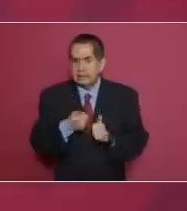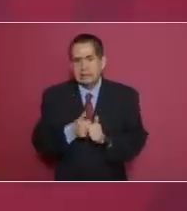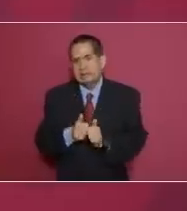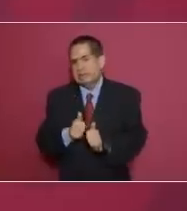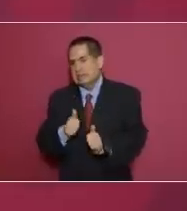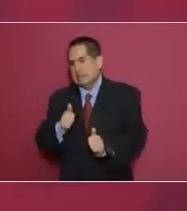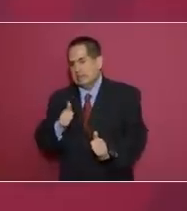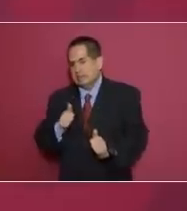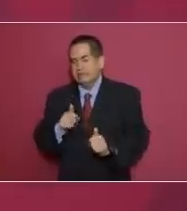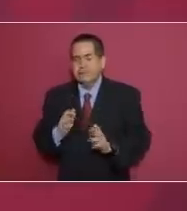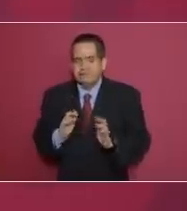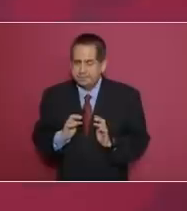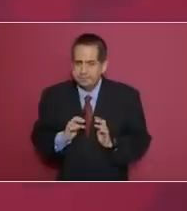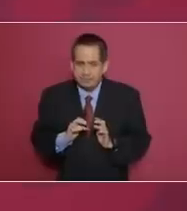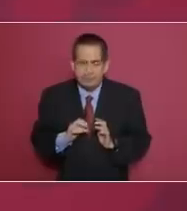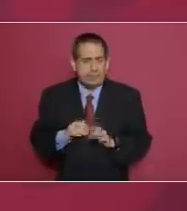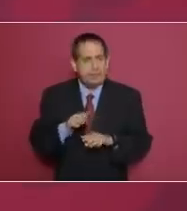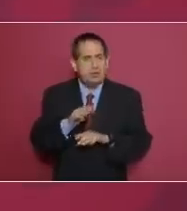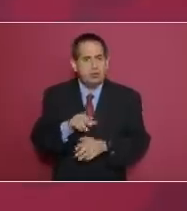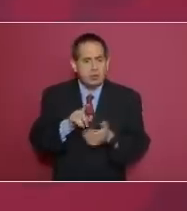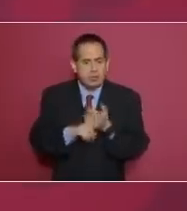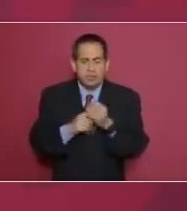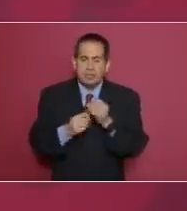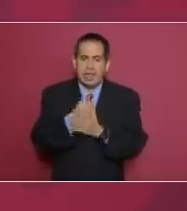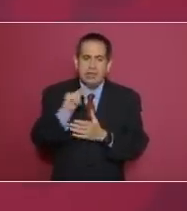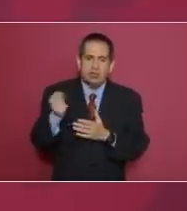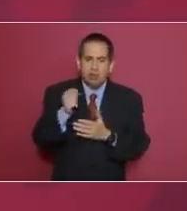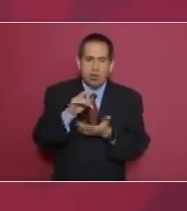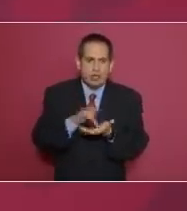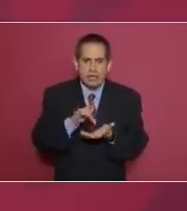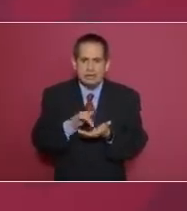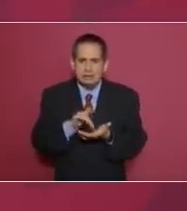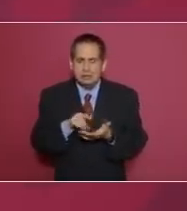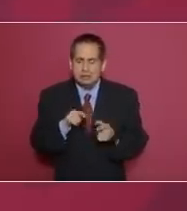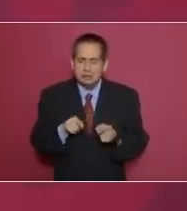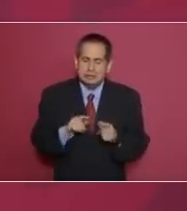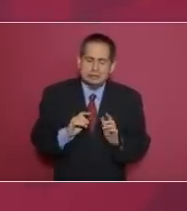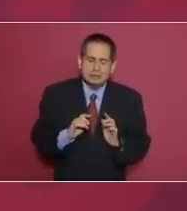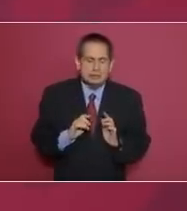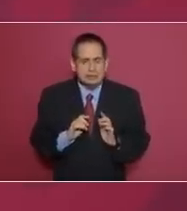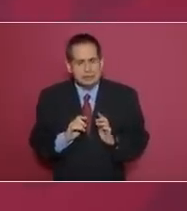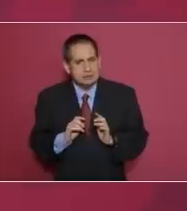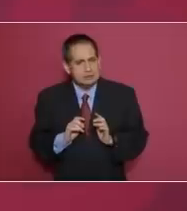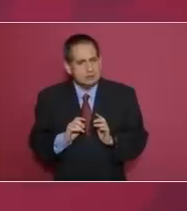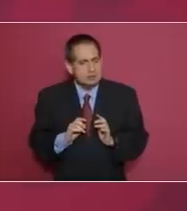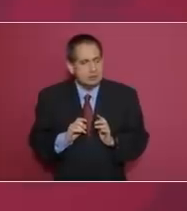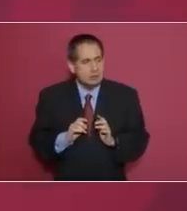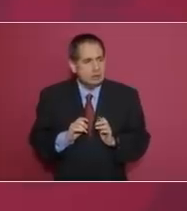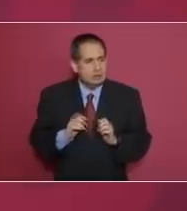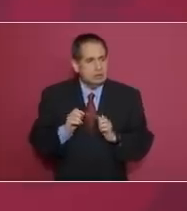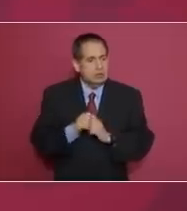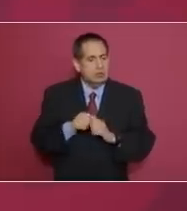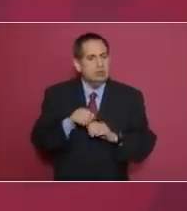atraso en lo que tiene que ver con